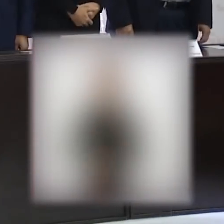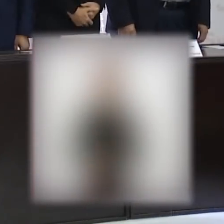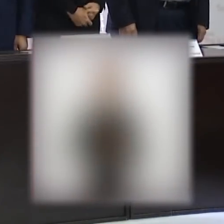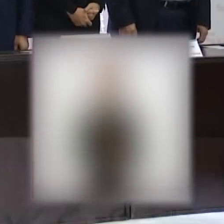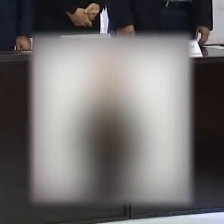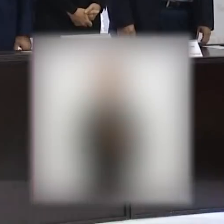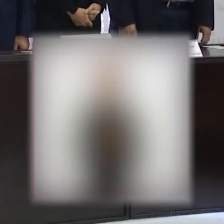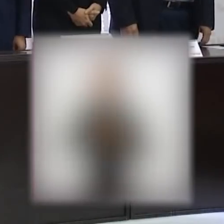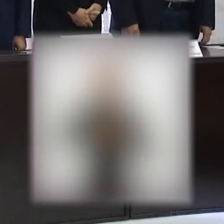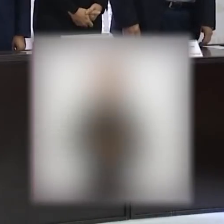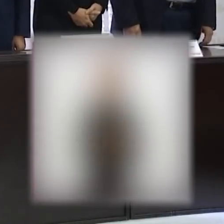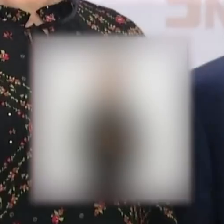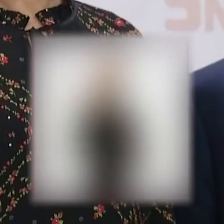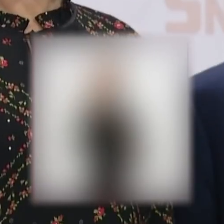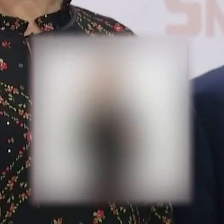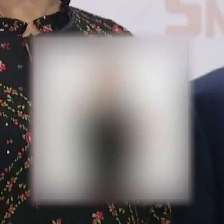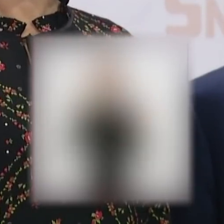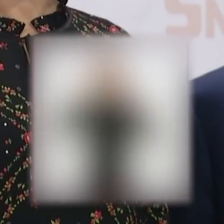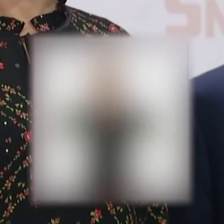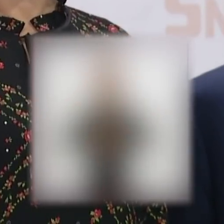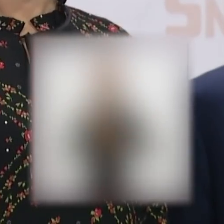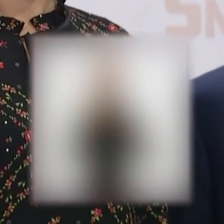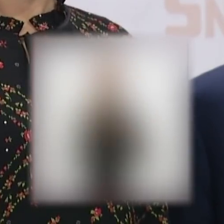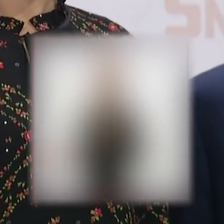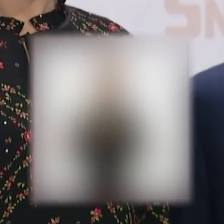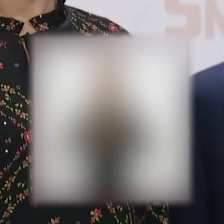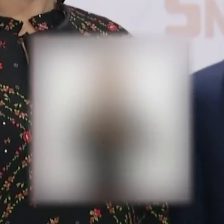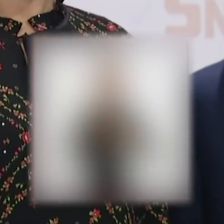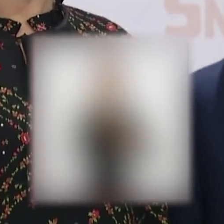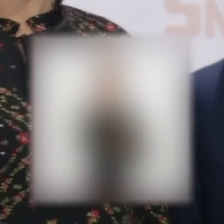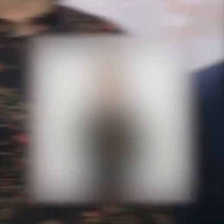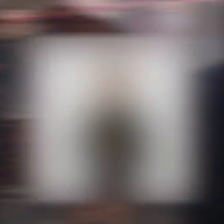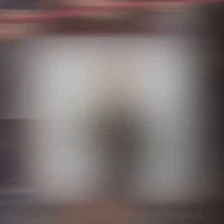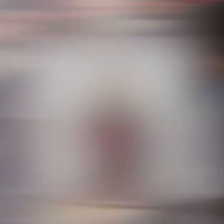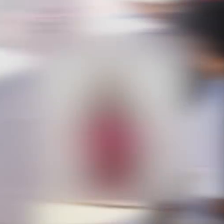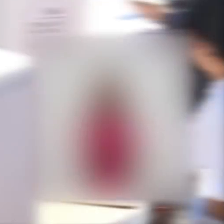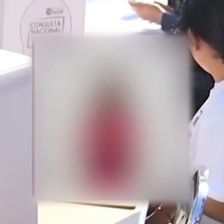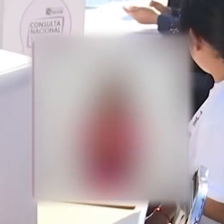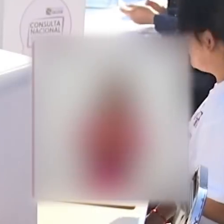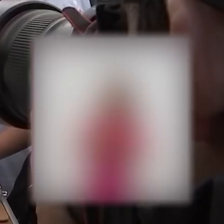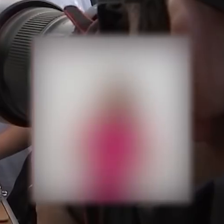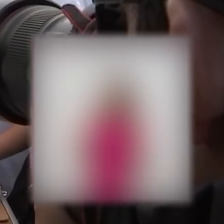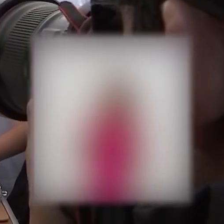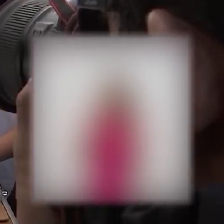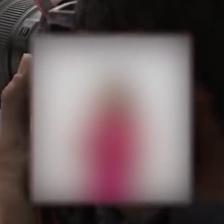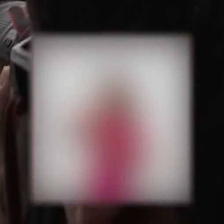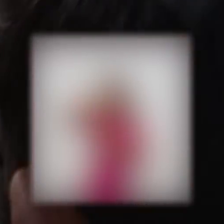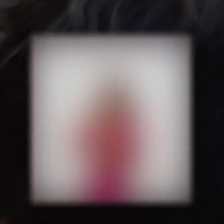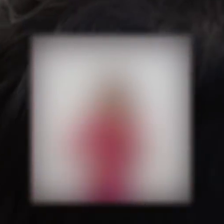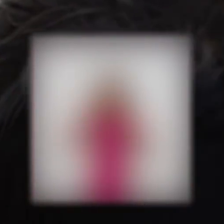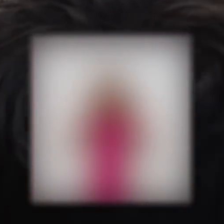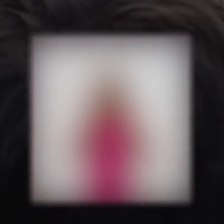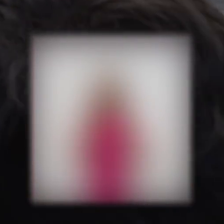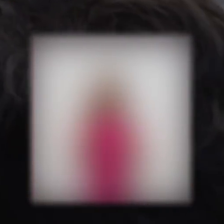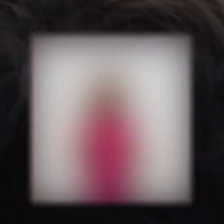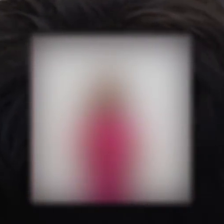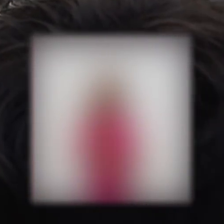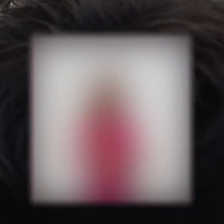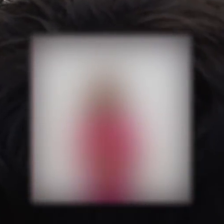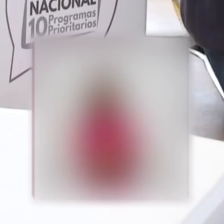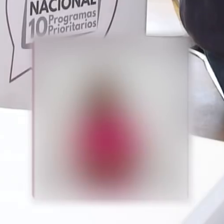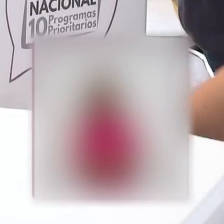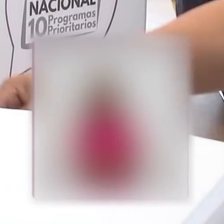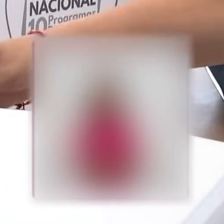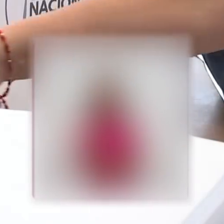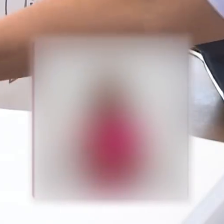al secretario general del Comité Ejecutivo Nacional, Alfonso Cepeda Salas. Los mexicanos salieron nuevamente a las urnas para dar